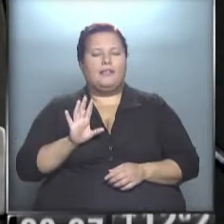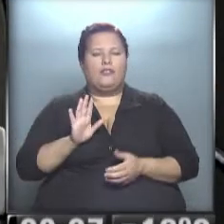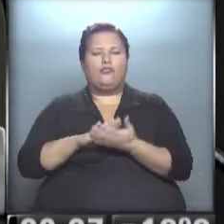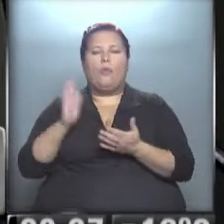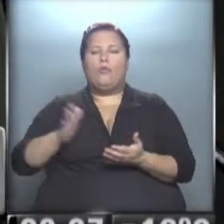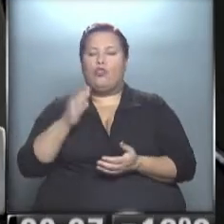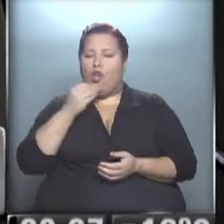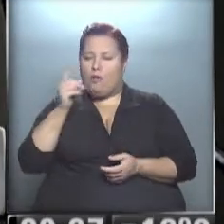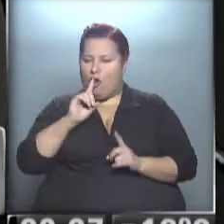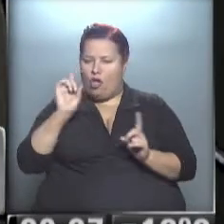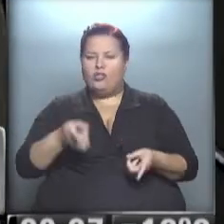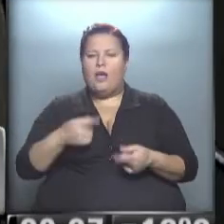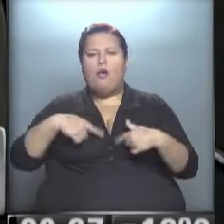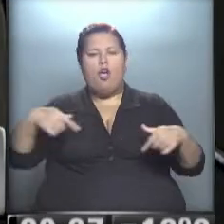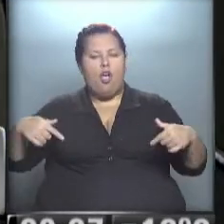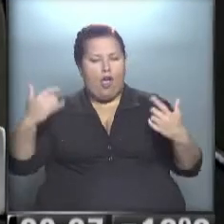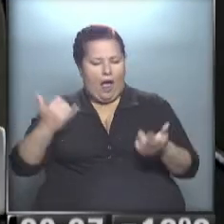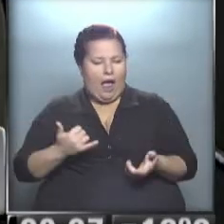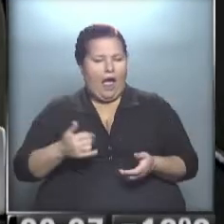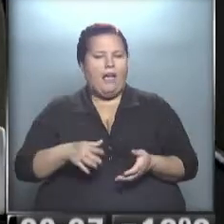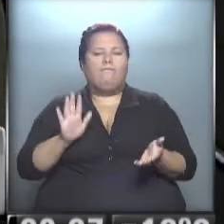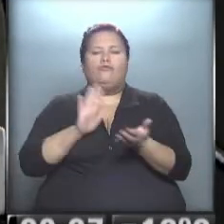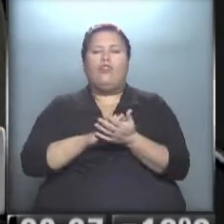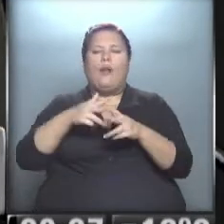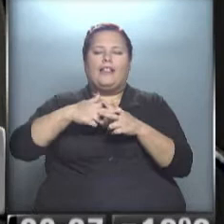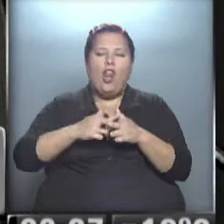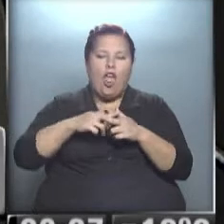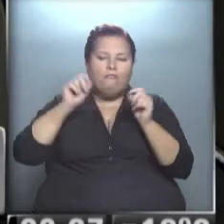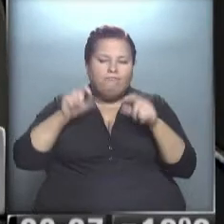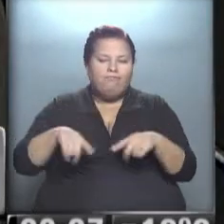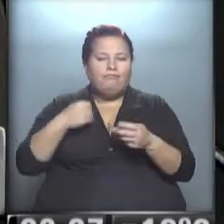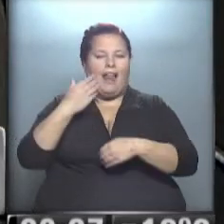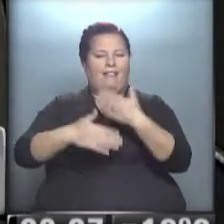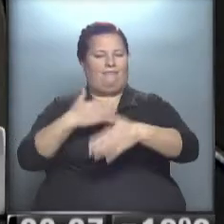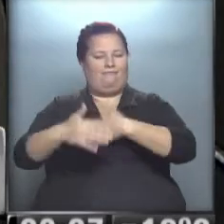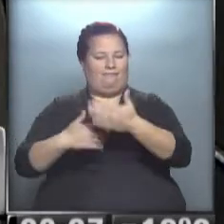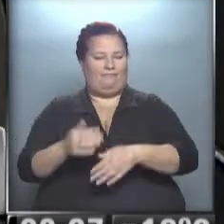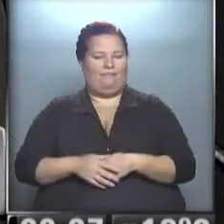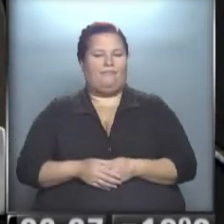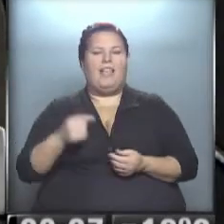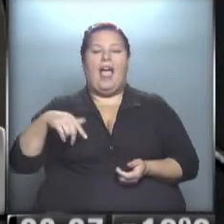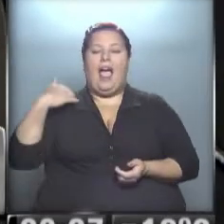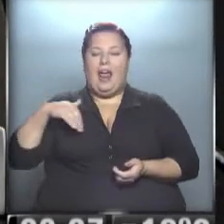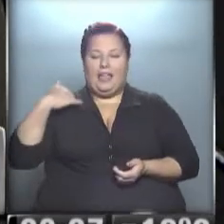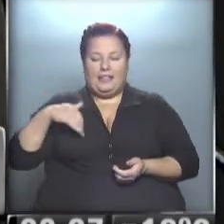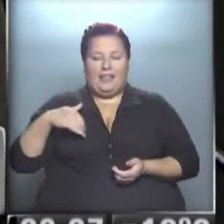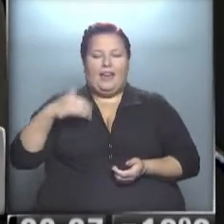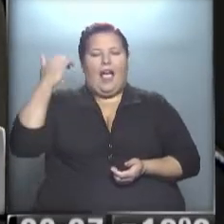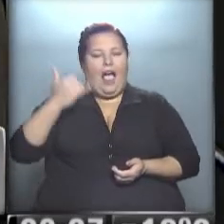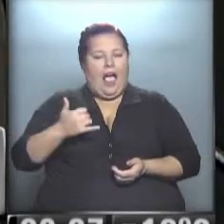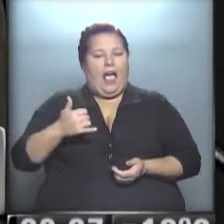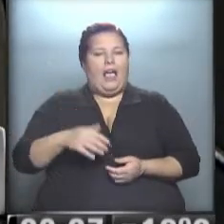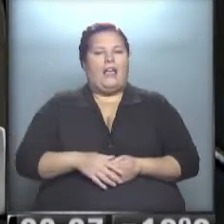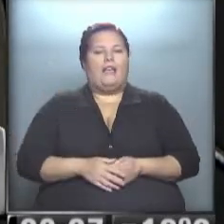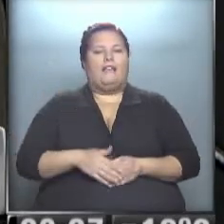provisión de alimentos sino una serie de bienes que están asociados a tecnologías apropiadas para desarrollo en donde la república argentina tiene expertise